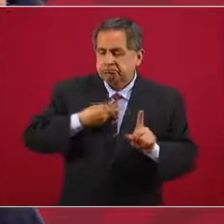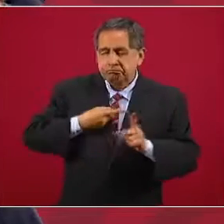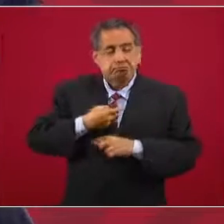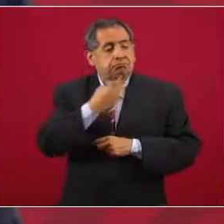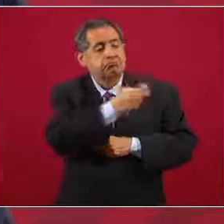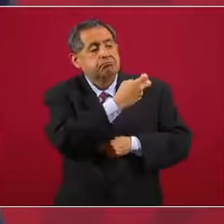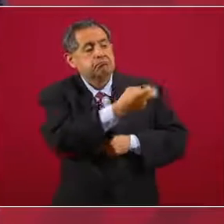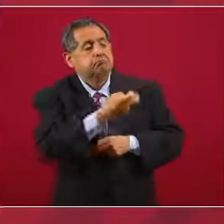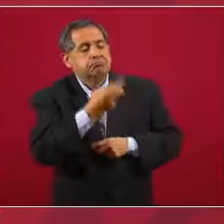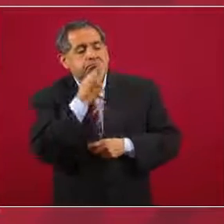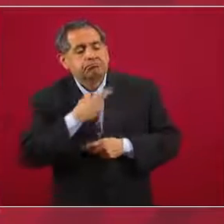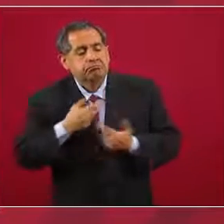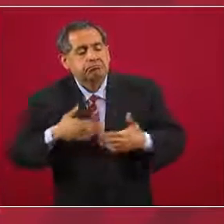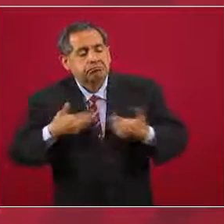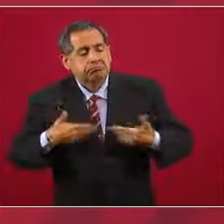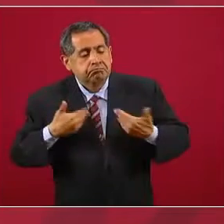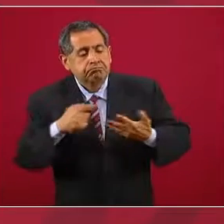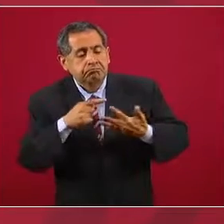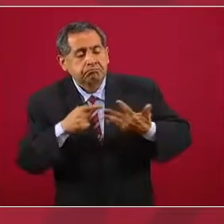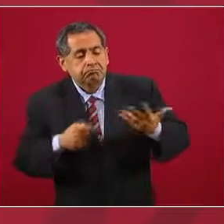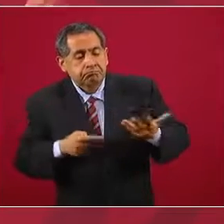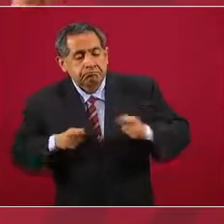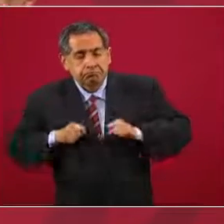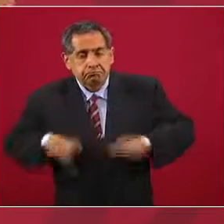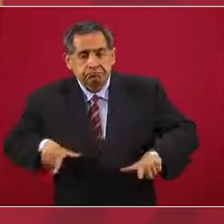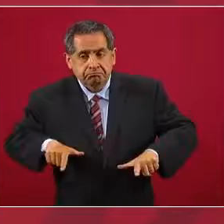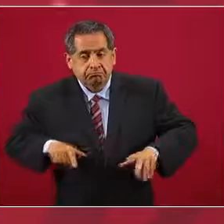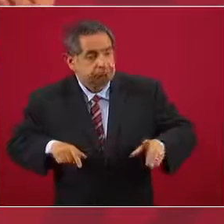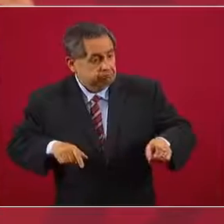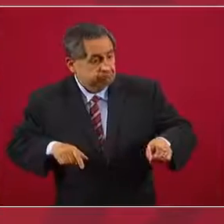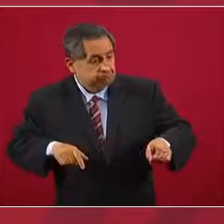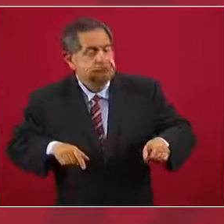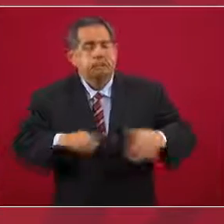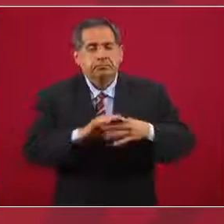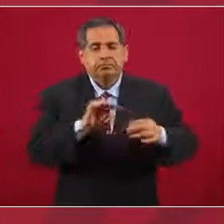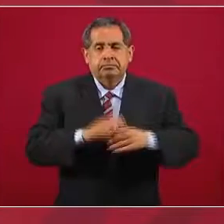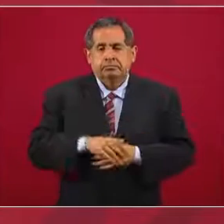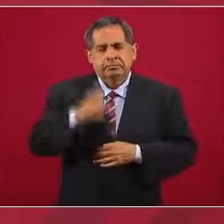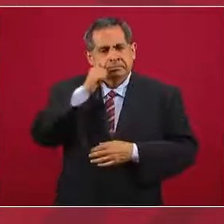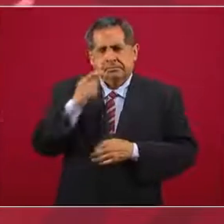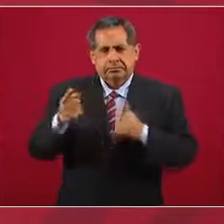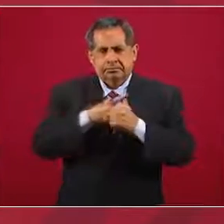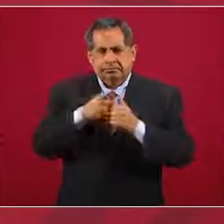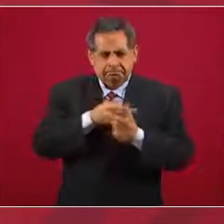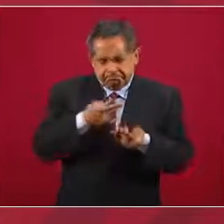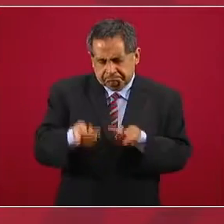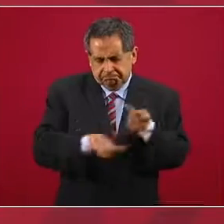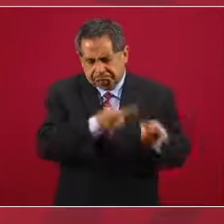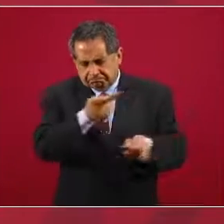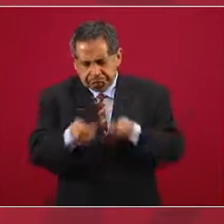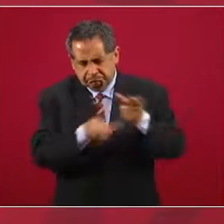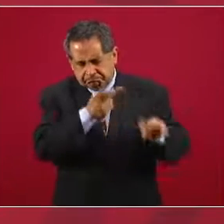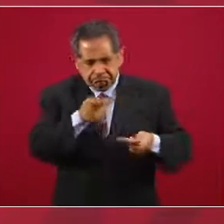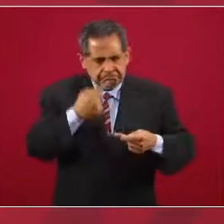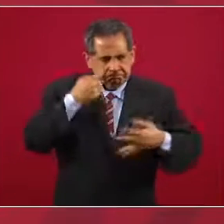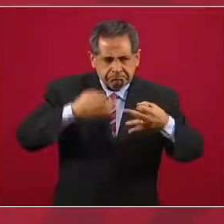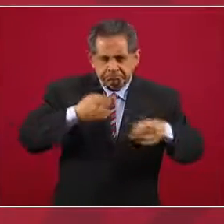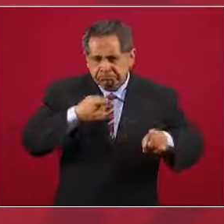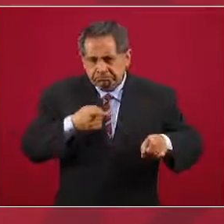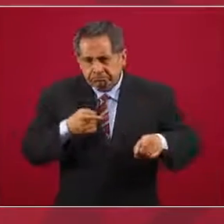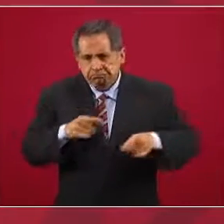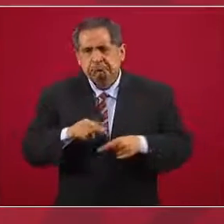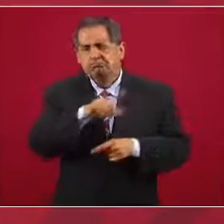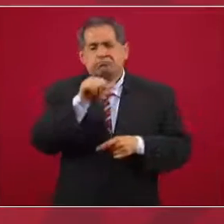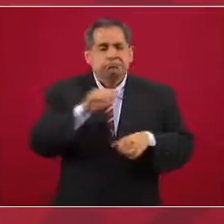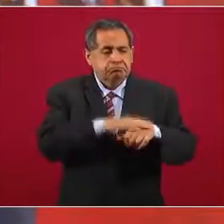hay dos cosas que hacen, ¿no? Primero los interrogan, informan, y